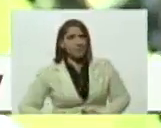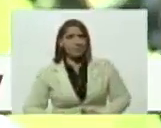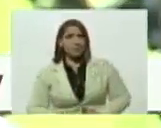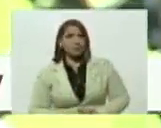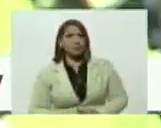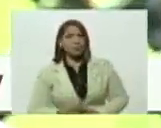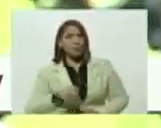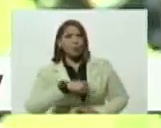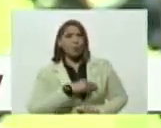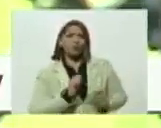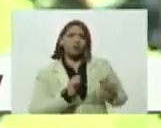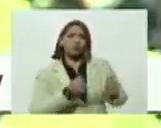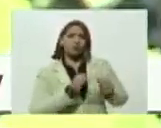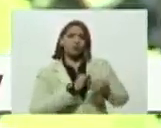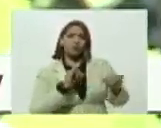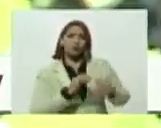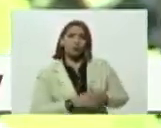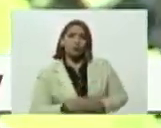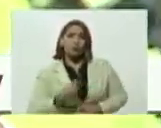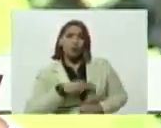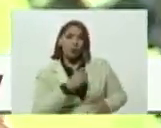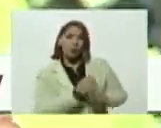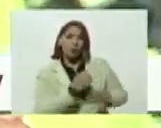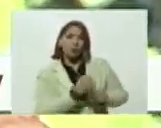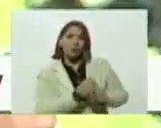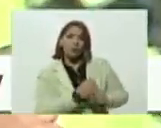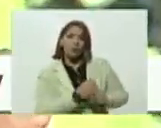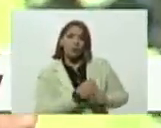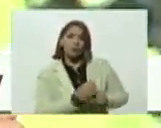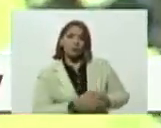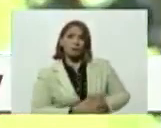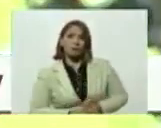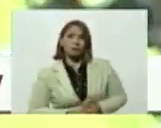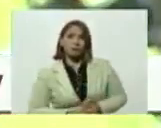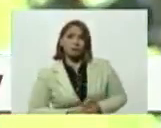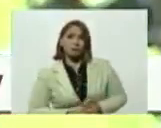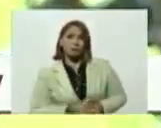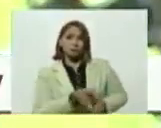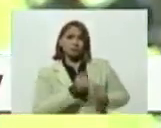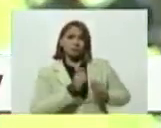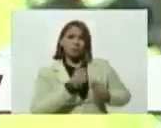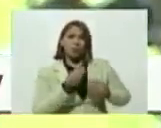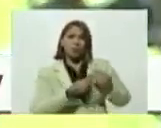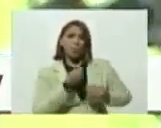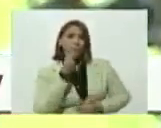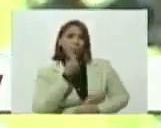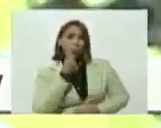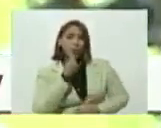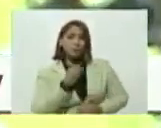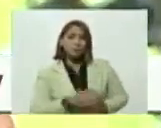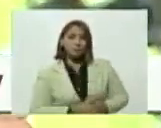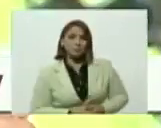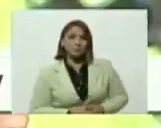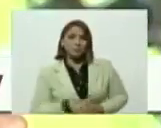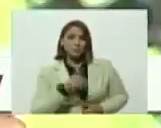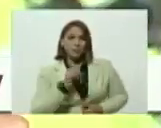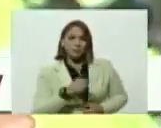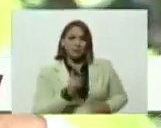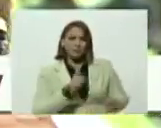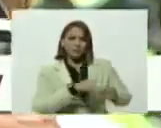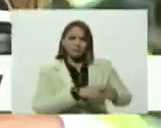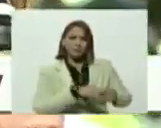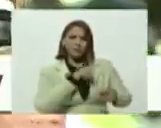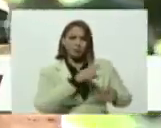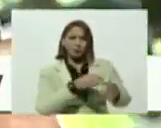Nosotros iniciamos ya nuestro trabajo, el trabajo que nos corresponde como jóvenes, como parte de